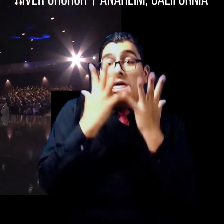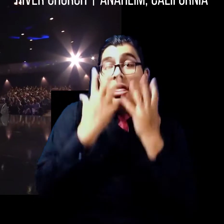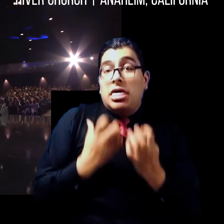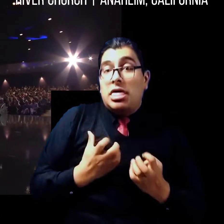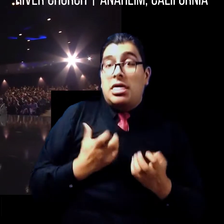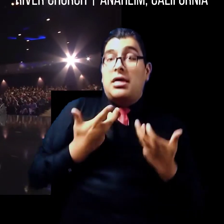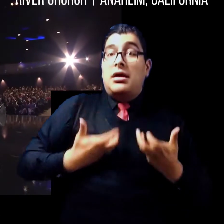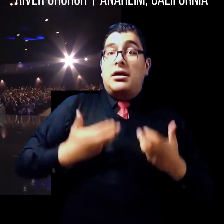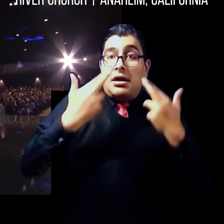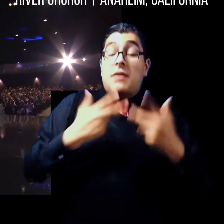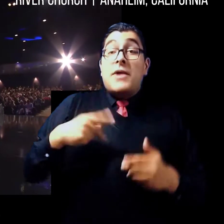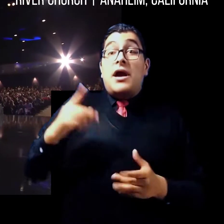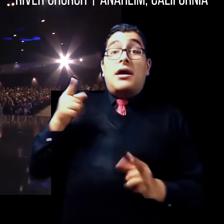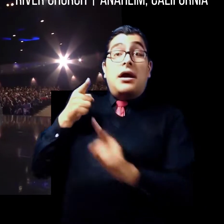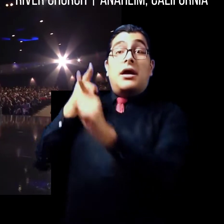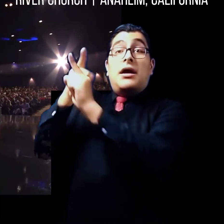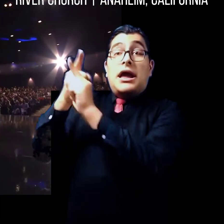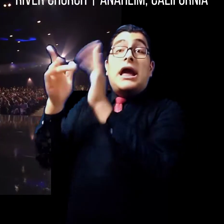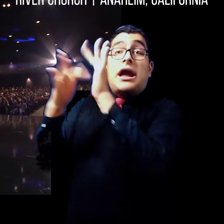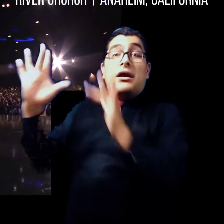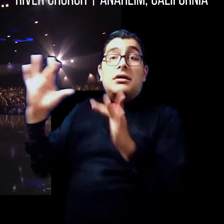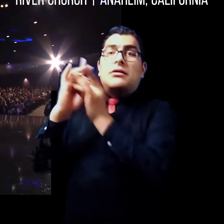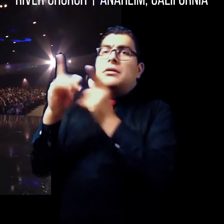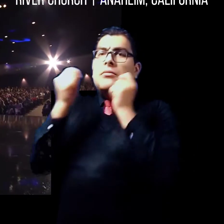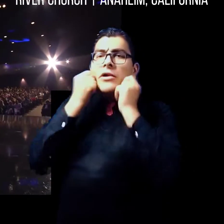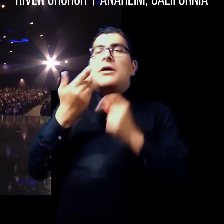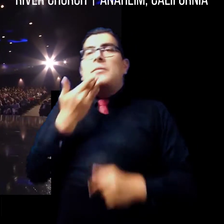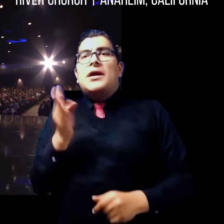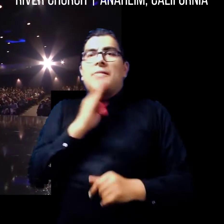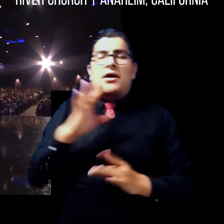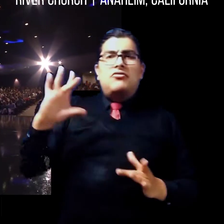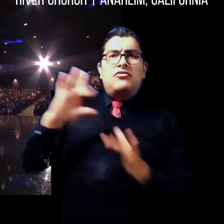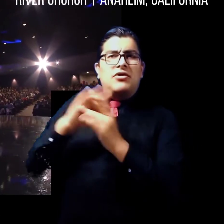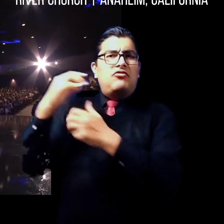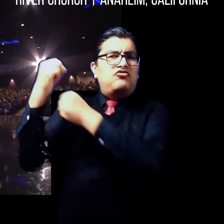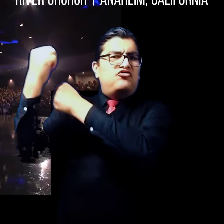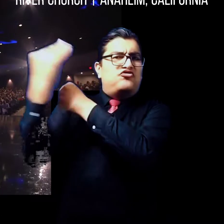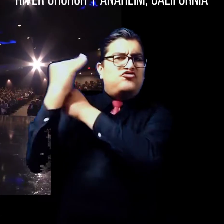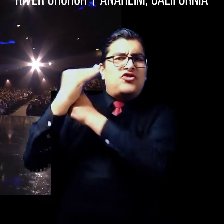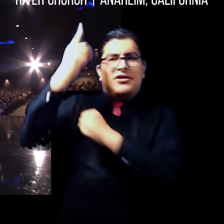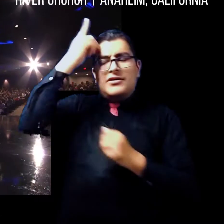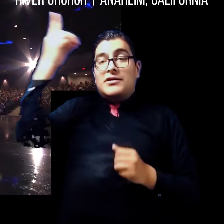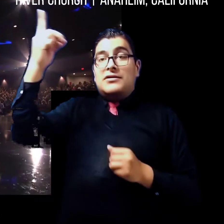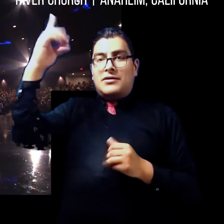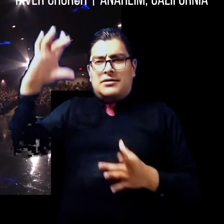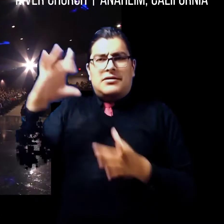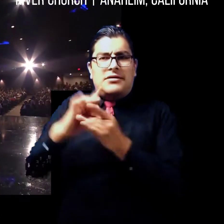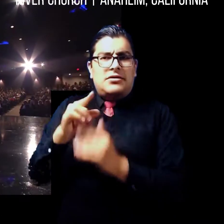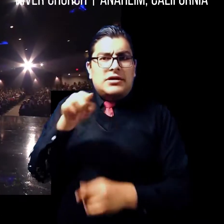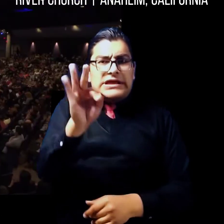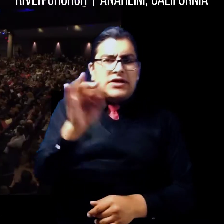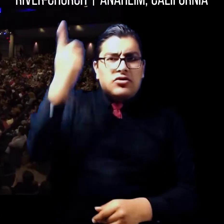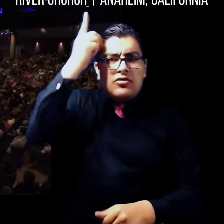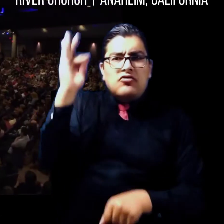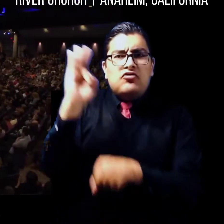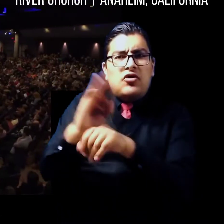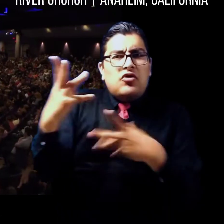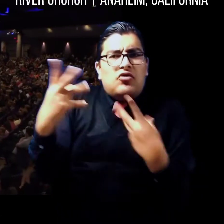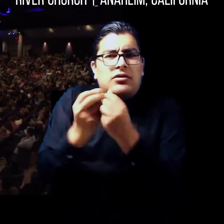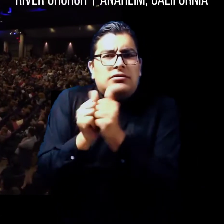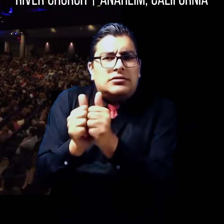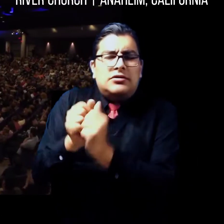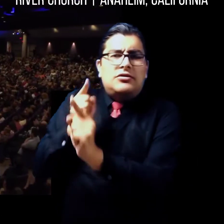tu fundamento es Cristo, te vaya como te vaya, si tu fundamento es el Señor, oigan esto,